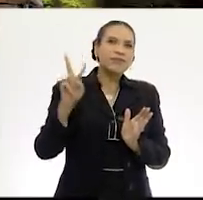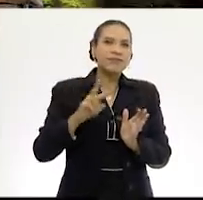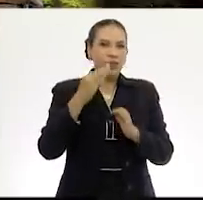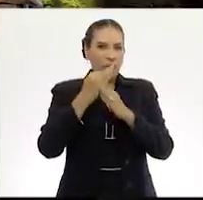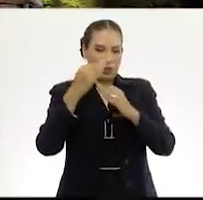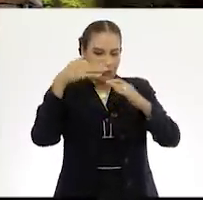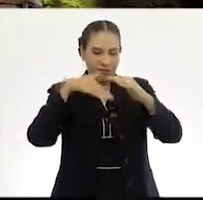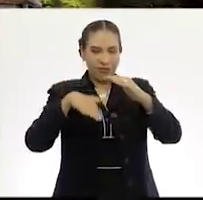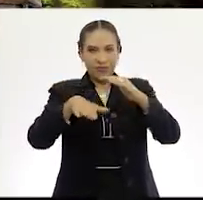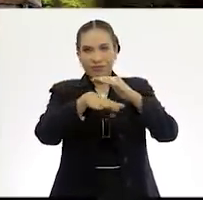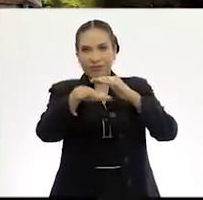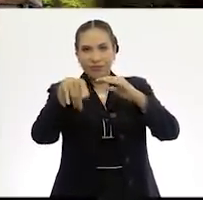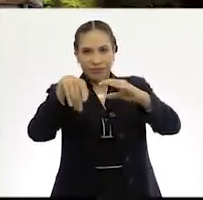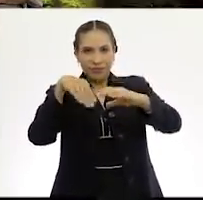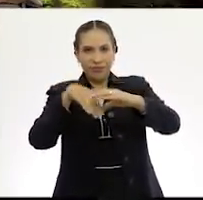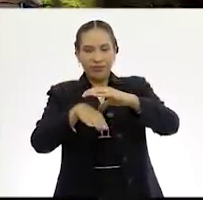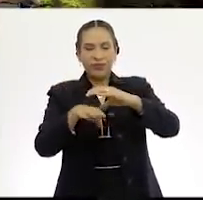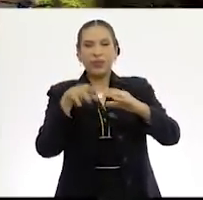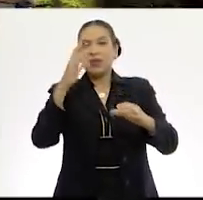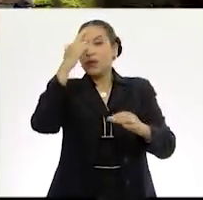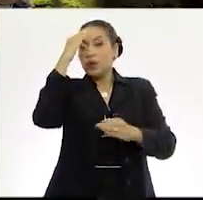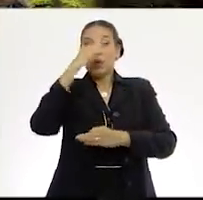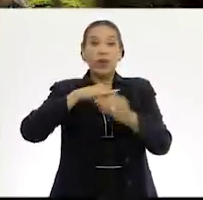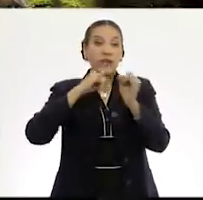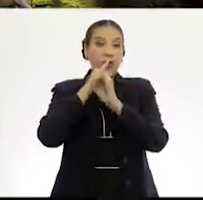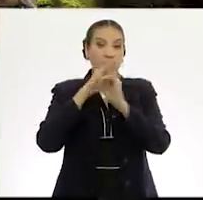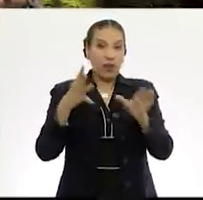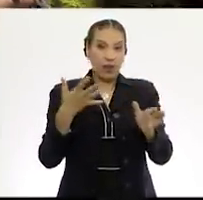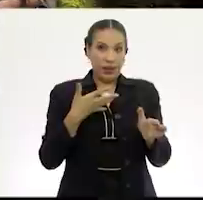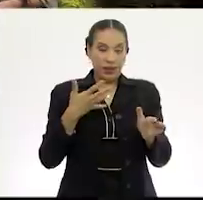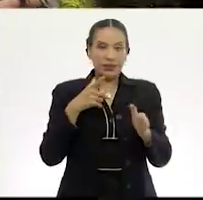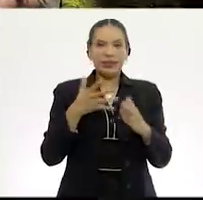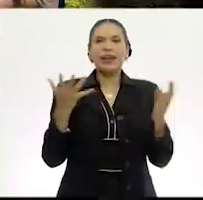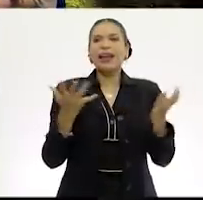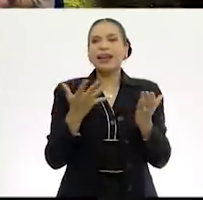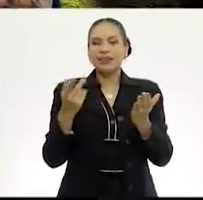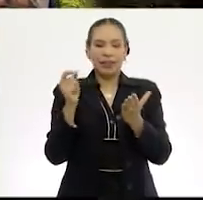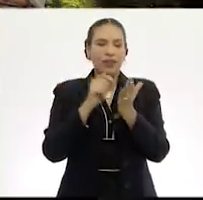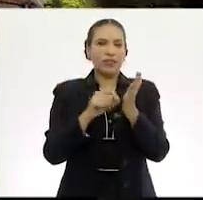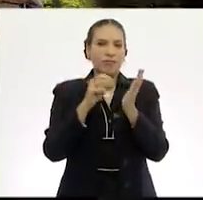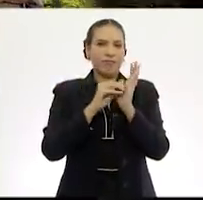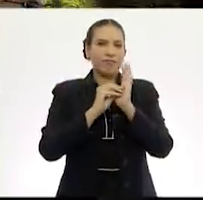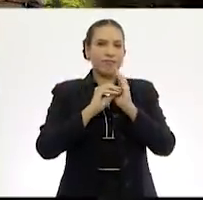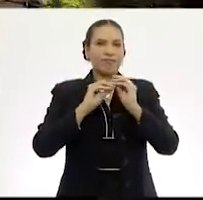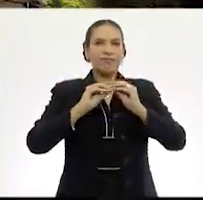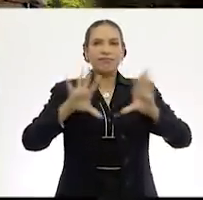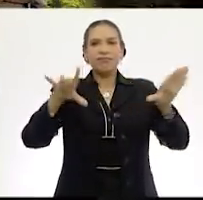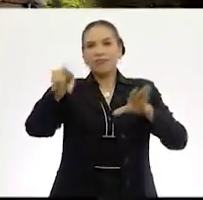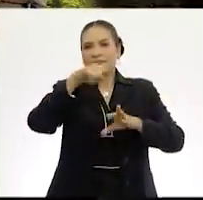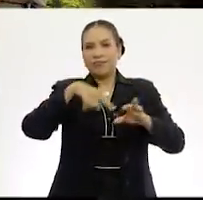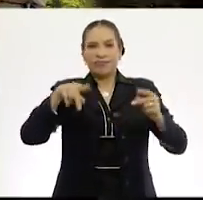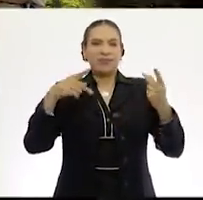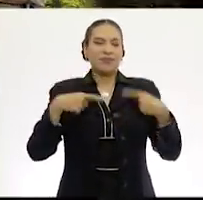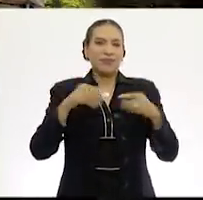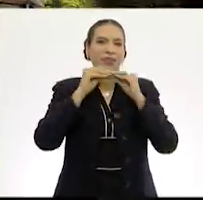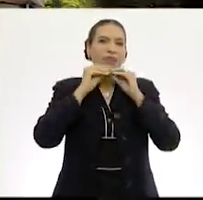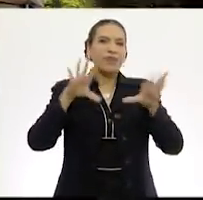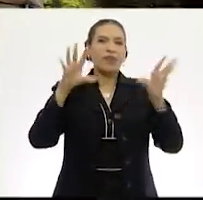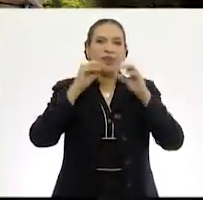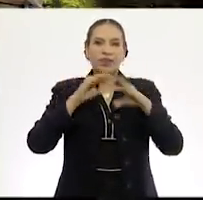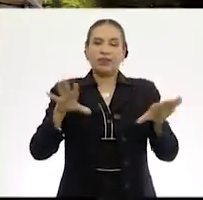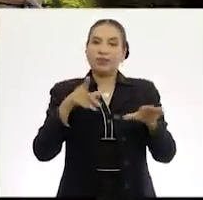exploración? Recuerden, con toda la información que se obtenga, realizaremos un texto expositivo. Ese es el objetivo de esta expedición.